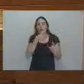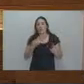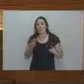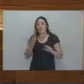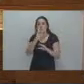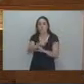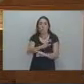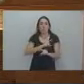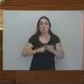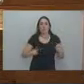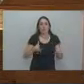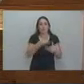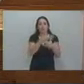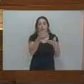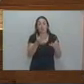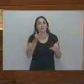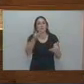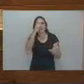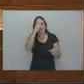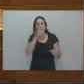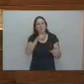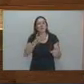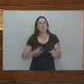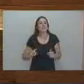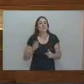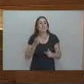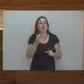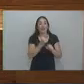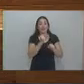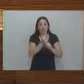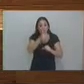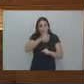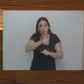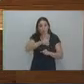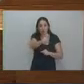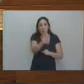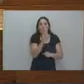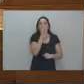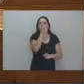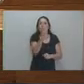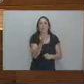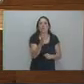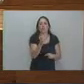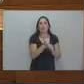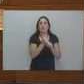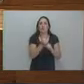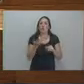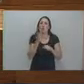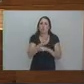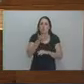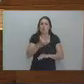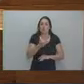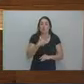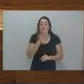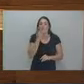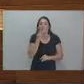exterior y seguro, y mucho más importante que la imagen, el trabajo que tenemos por delante en los próximos 4 años. A mí me gustaría, y voy a